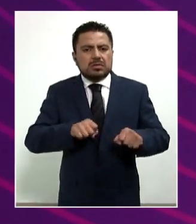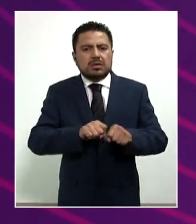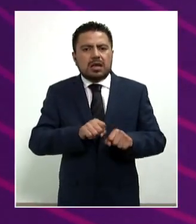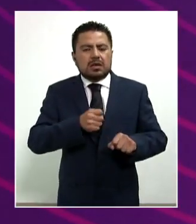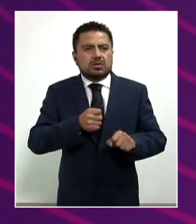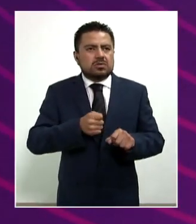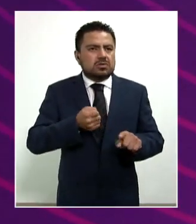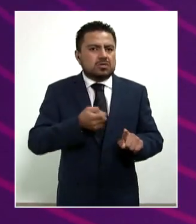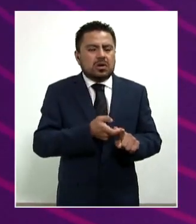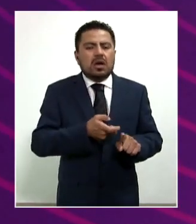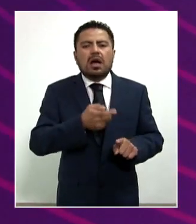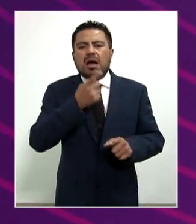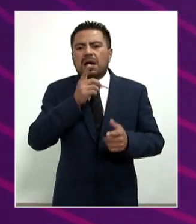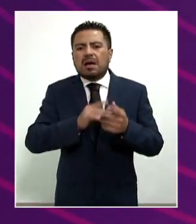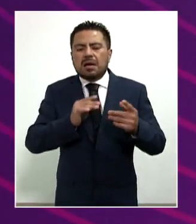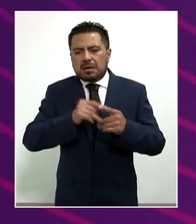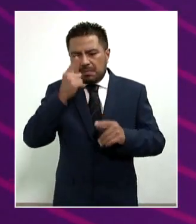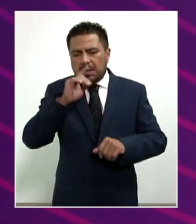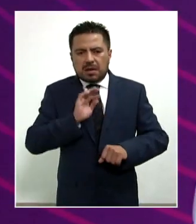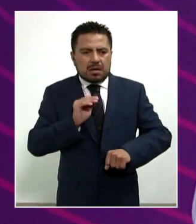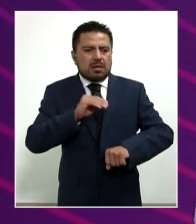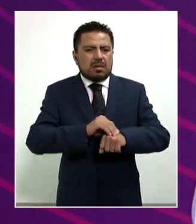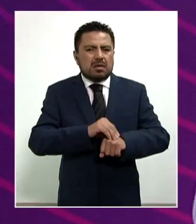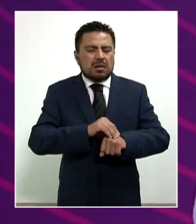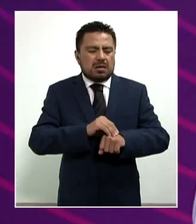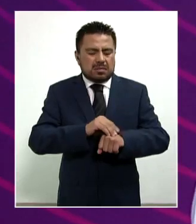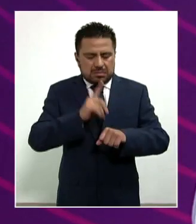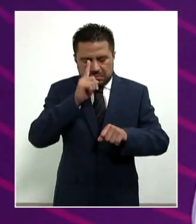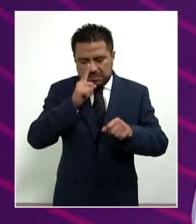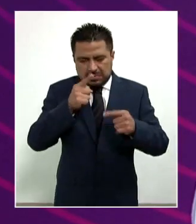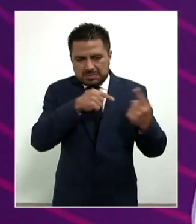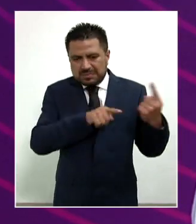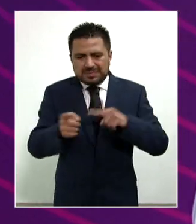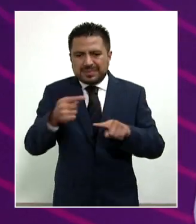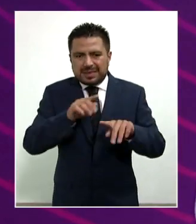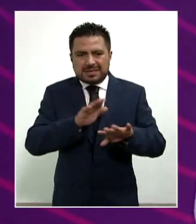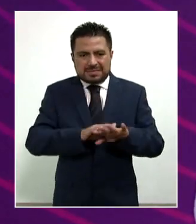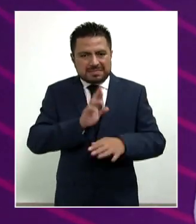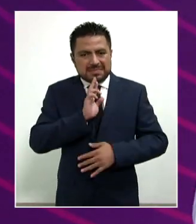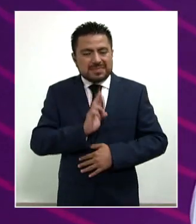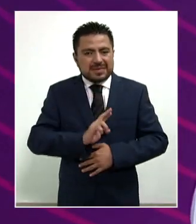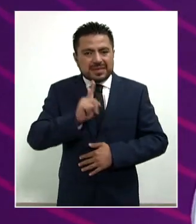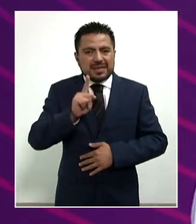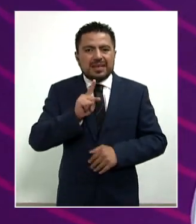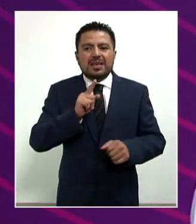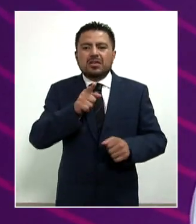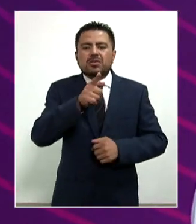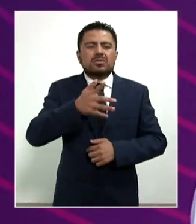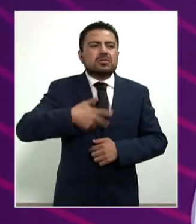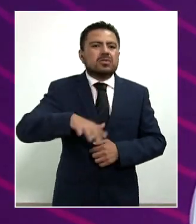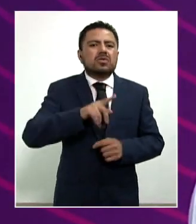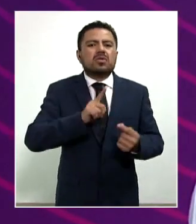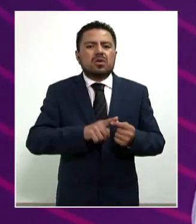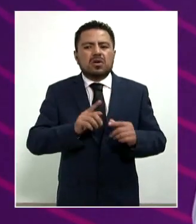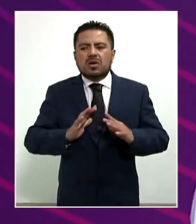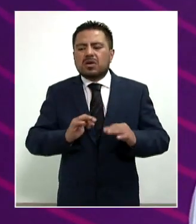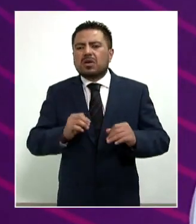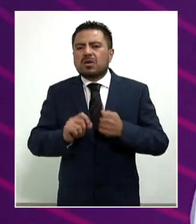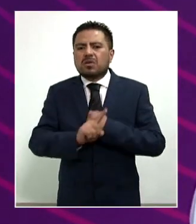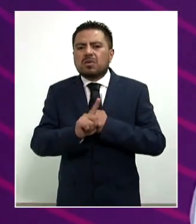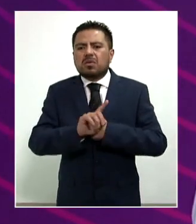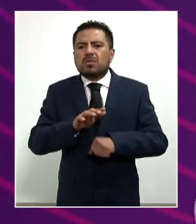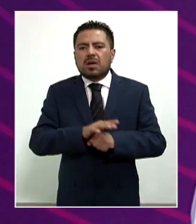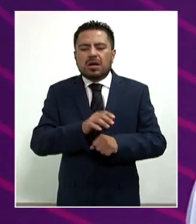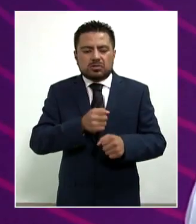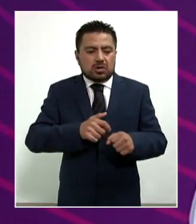decir, vamos, para ponerlo polémico y que se ponga divertido el asunto, si estamos buscando dónde viene la bronca, no viene de